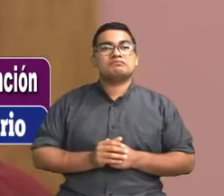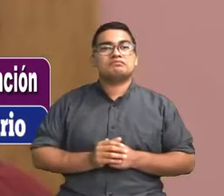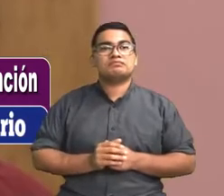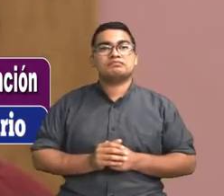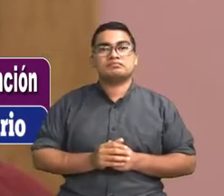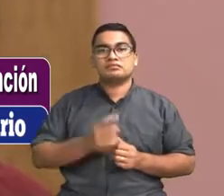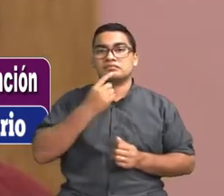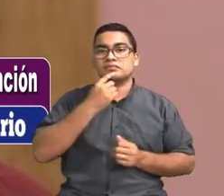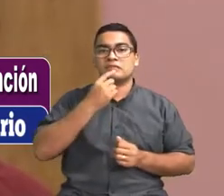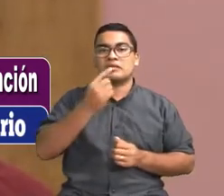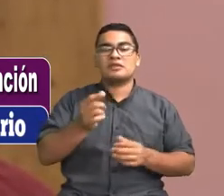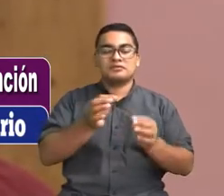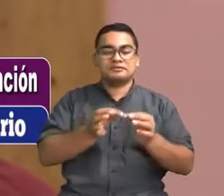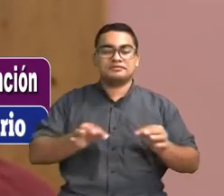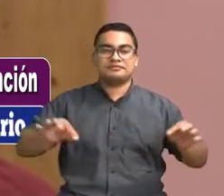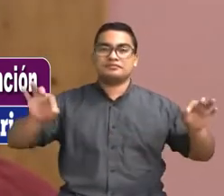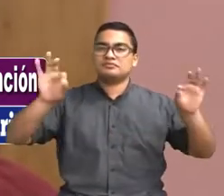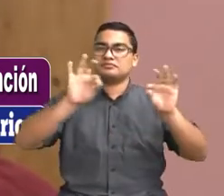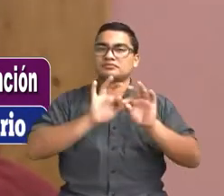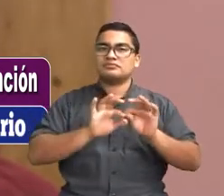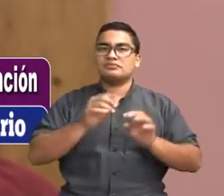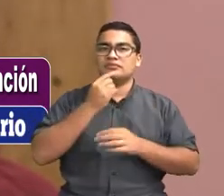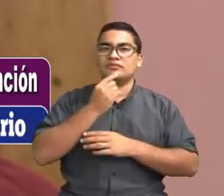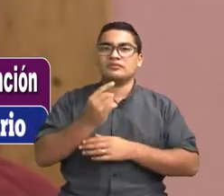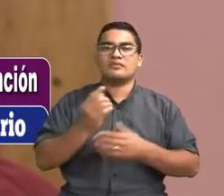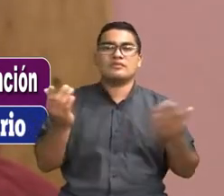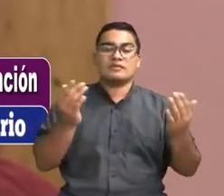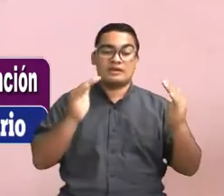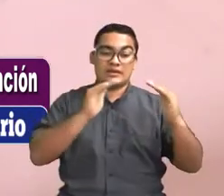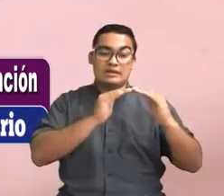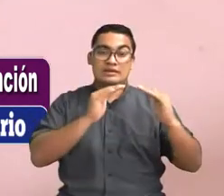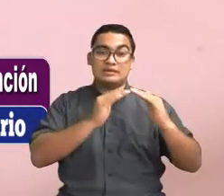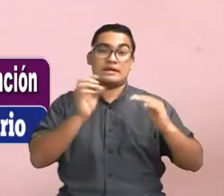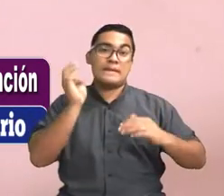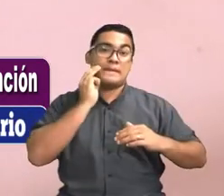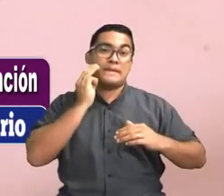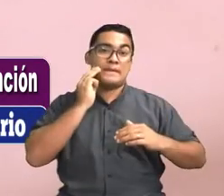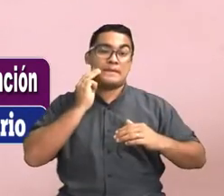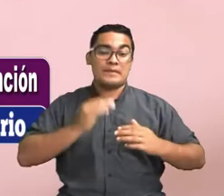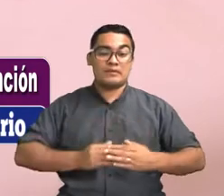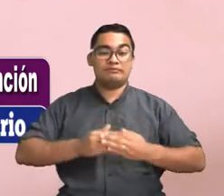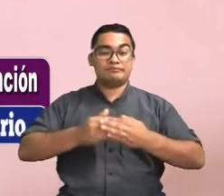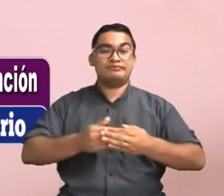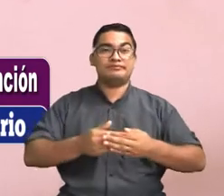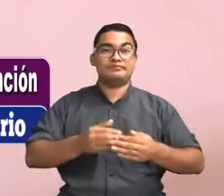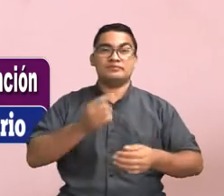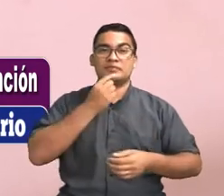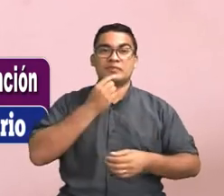algo que también quisiera hacer énfasis, que es a través de las casas maternas y estos partos que son ahora